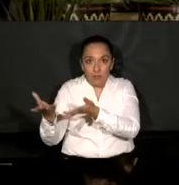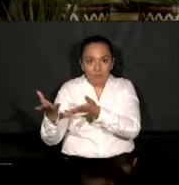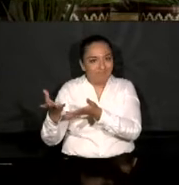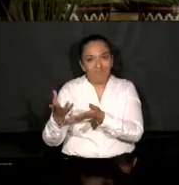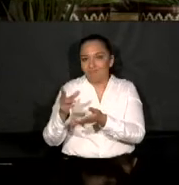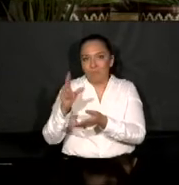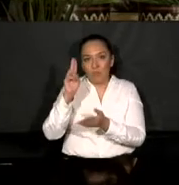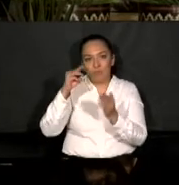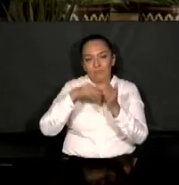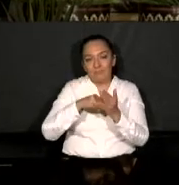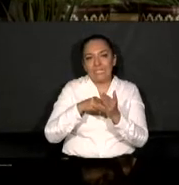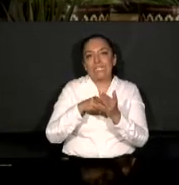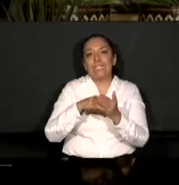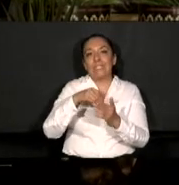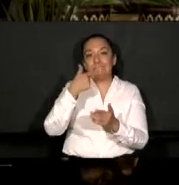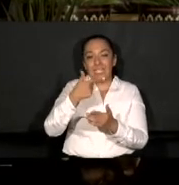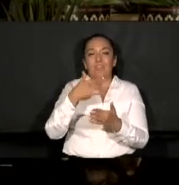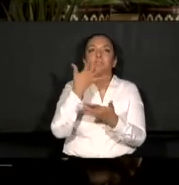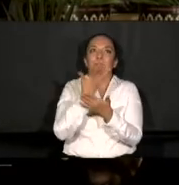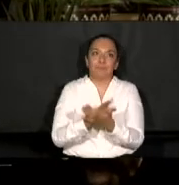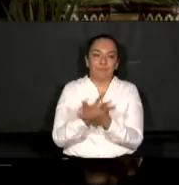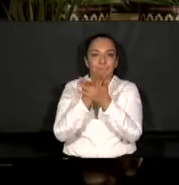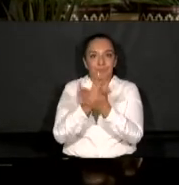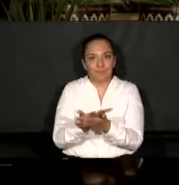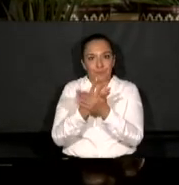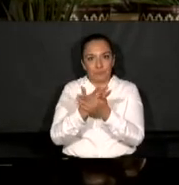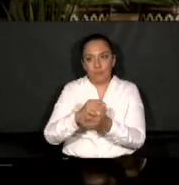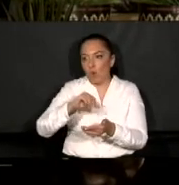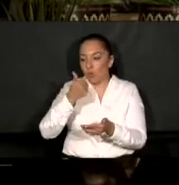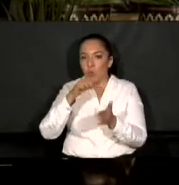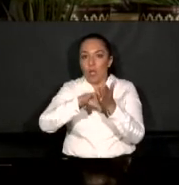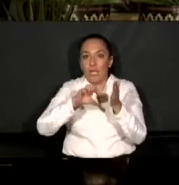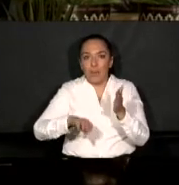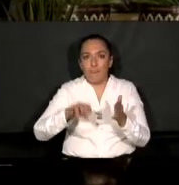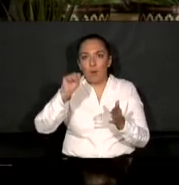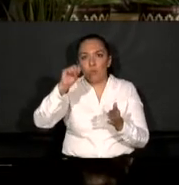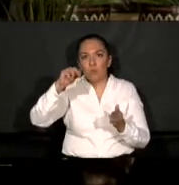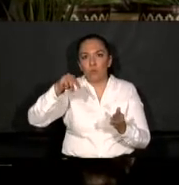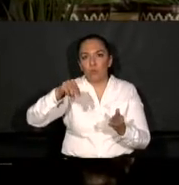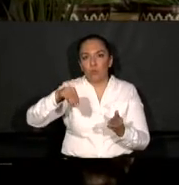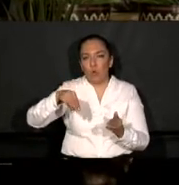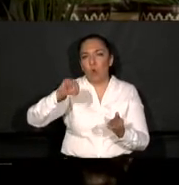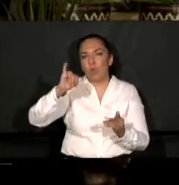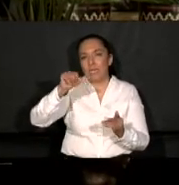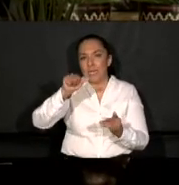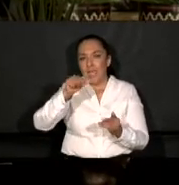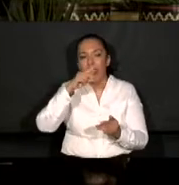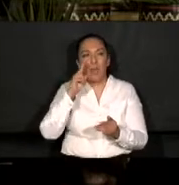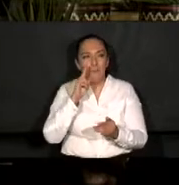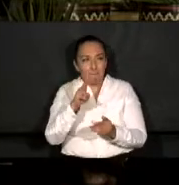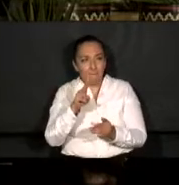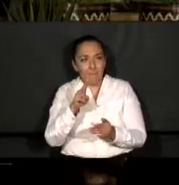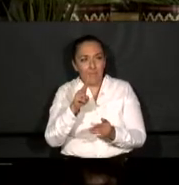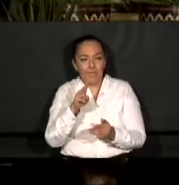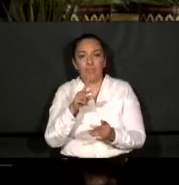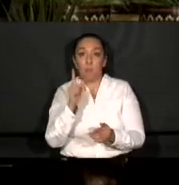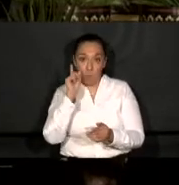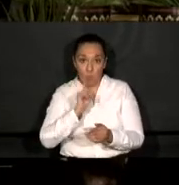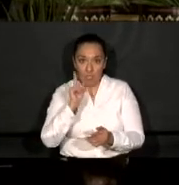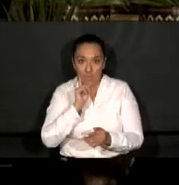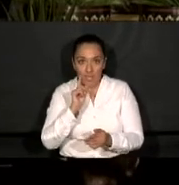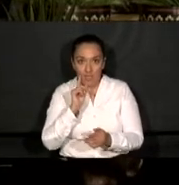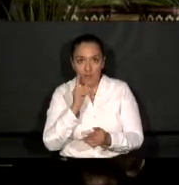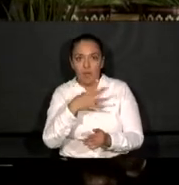caso de Sonia, una madre juarense que ve a sus hijos jugar descalzos en la tierra y en las piedras de su